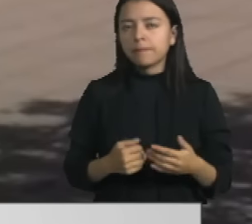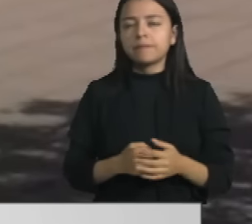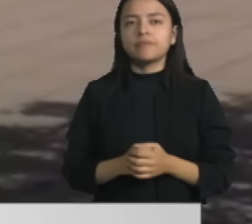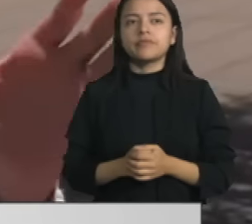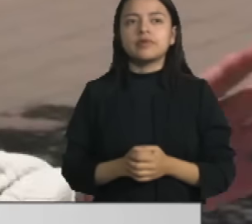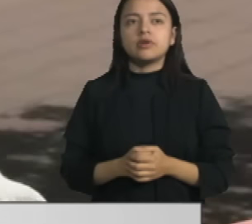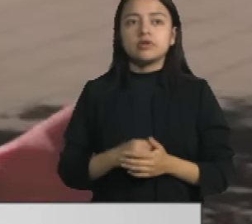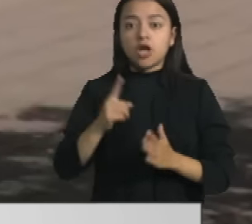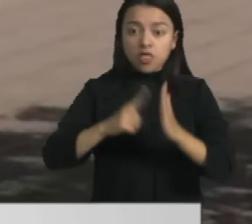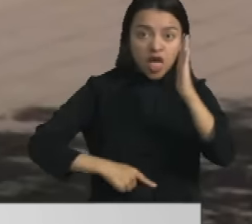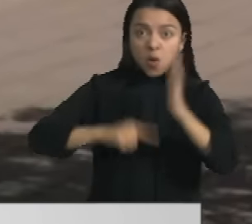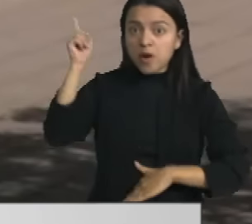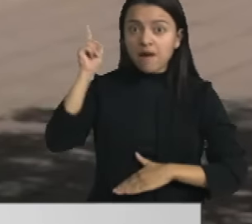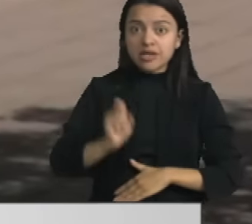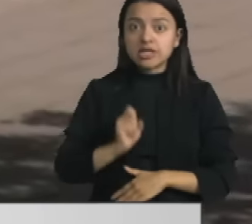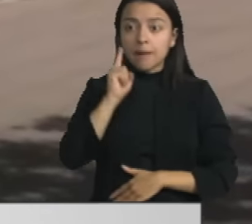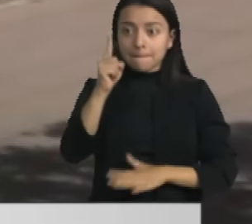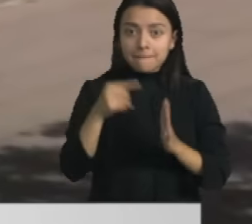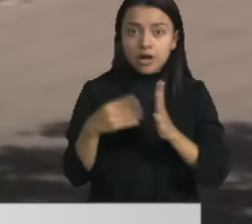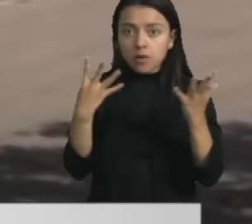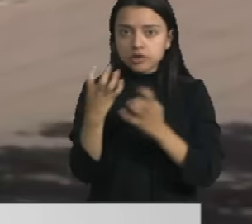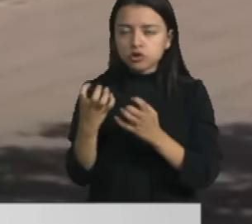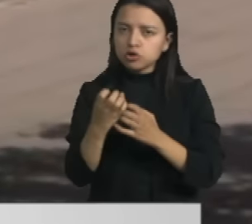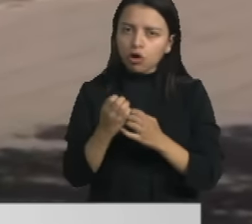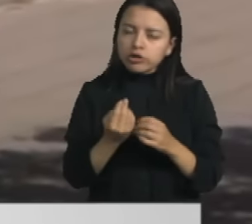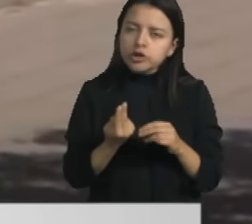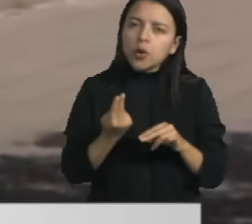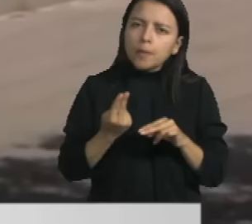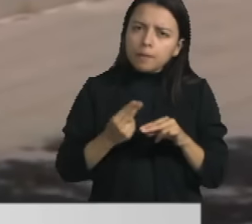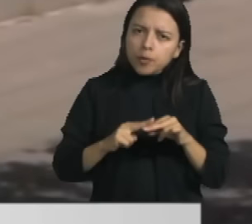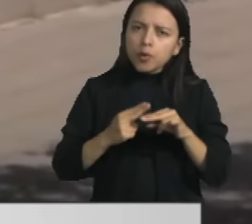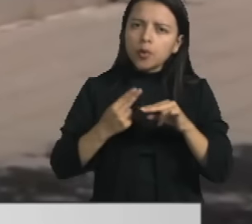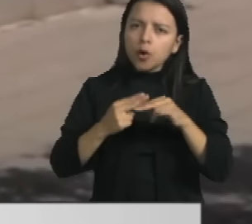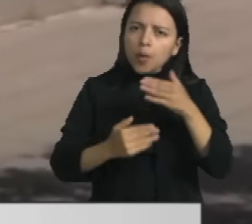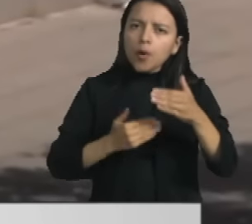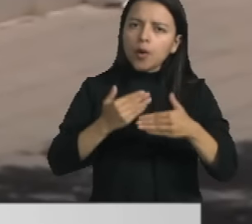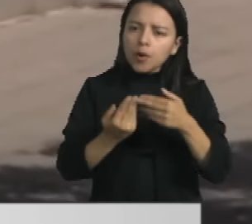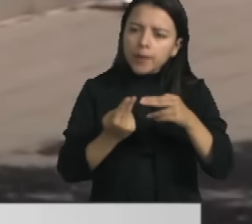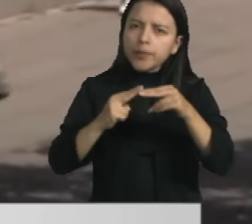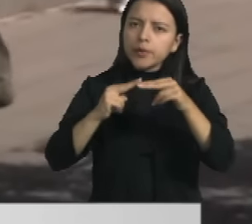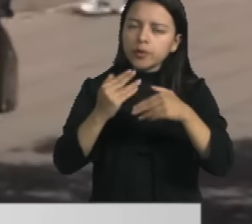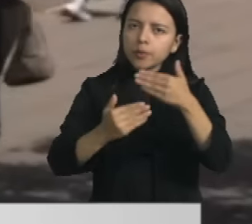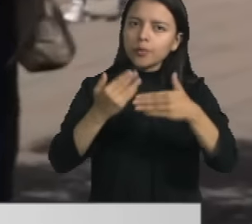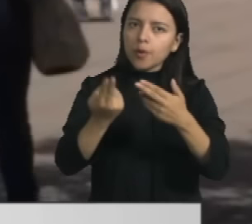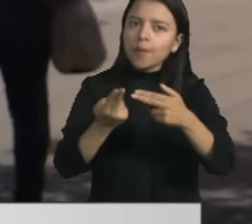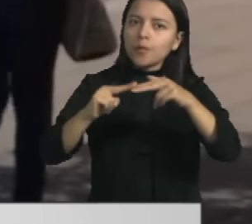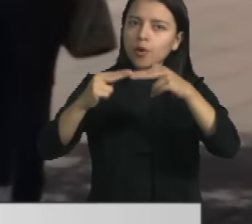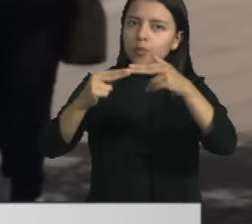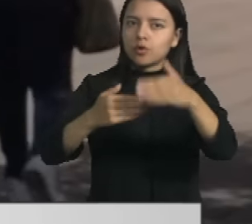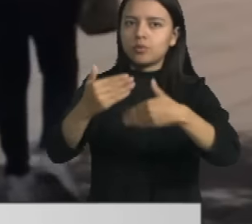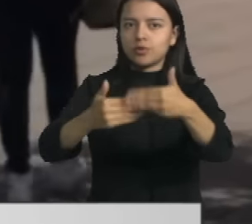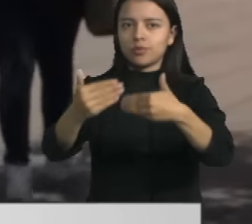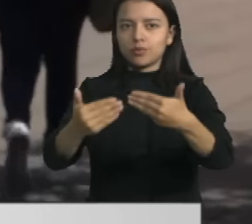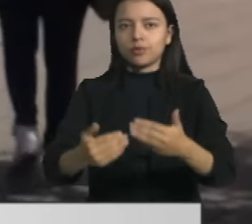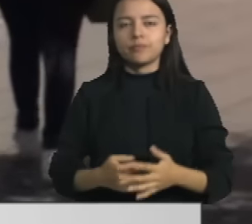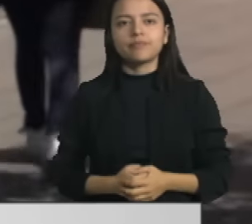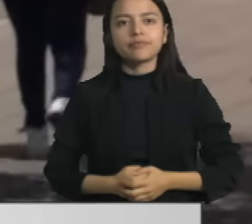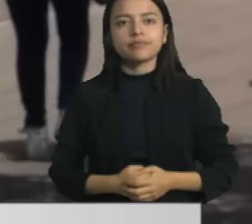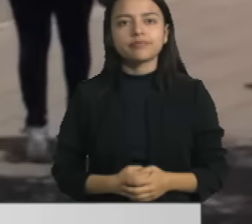pesos de una, sino que se vaya aplicando y ya ellos definirán en qué determinado tiempo se van aplicando las alzas de manera